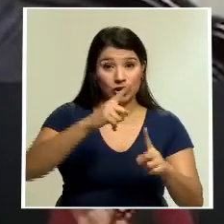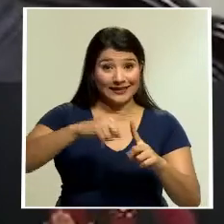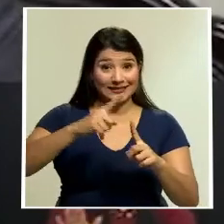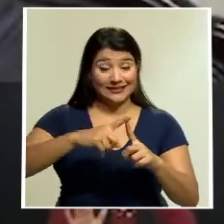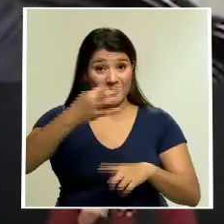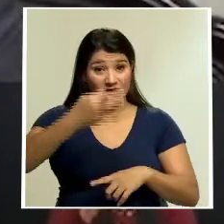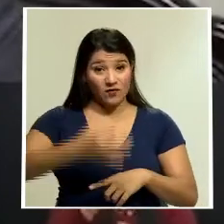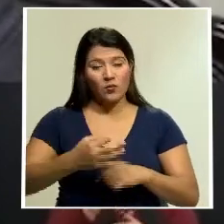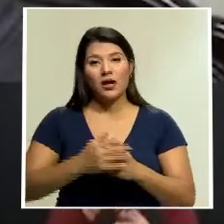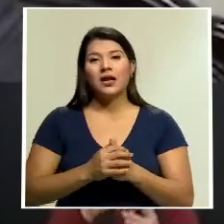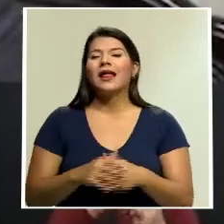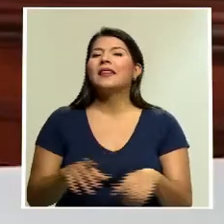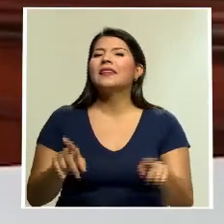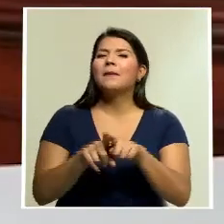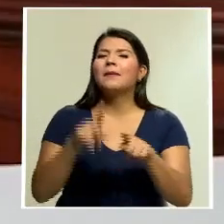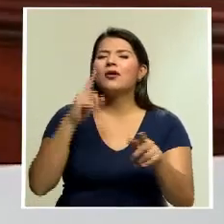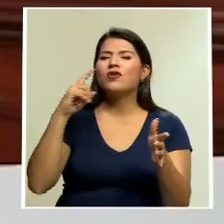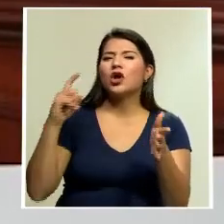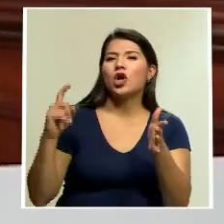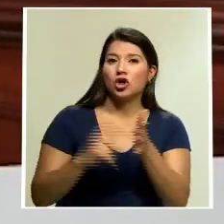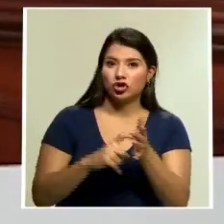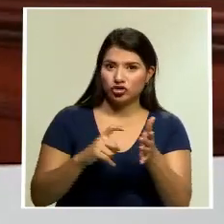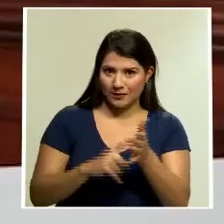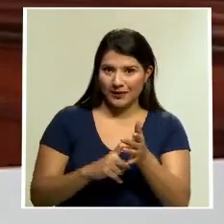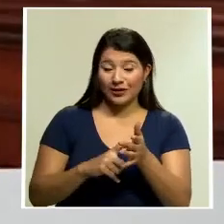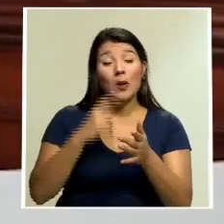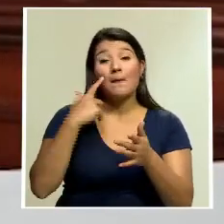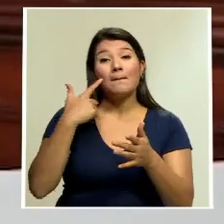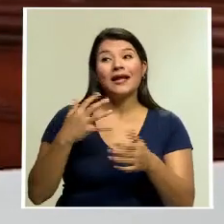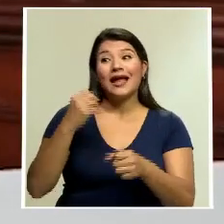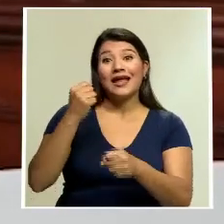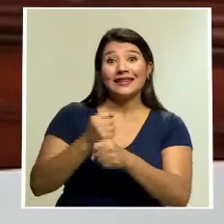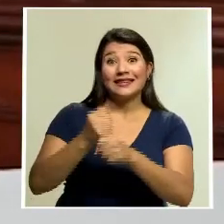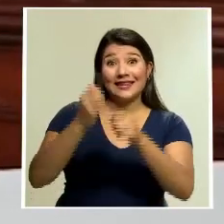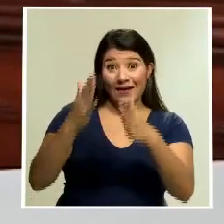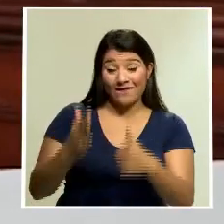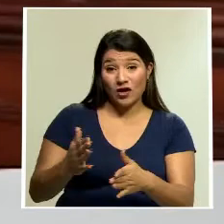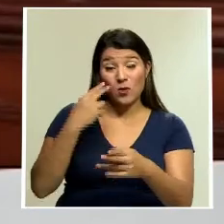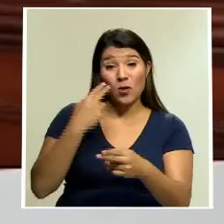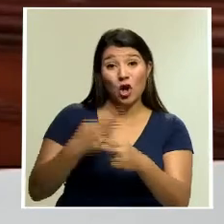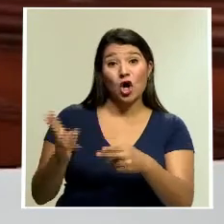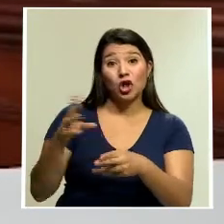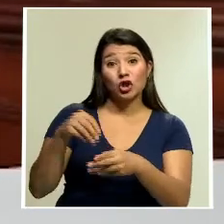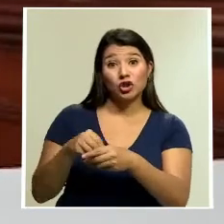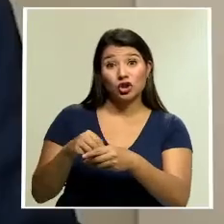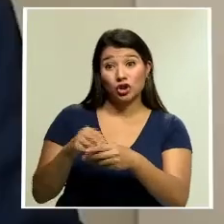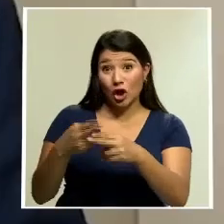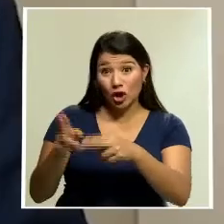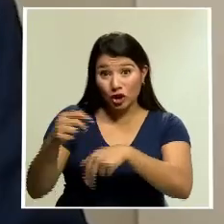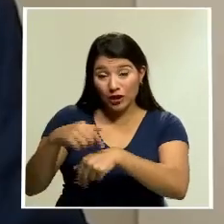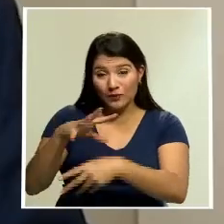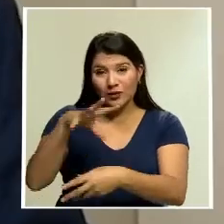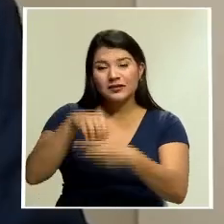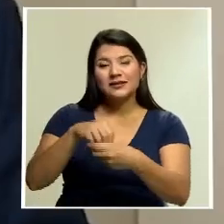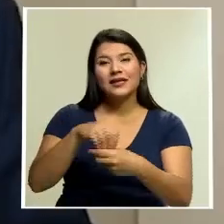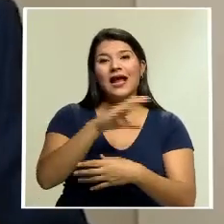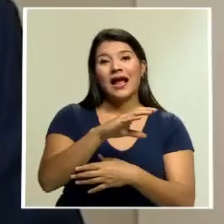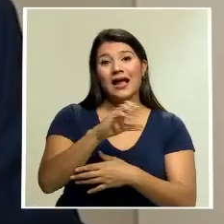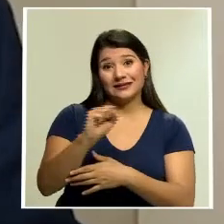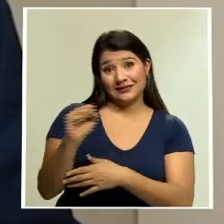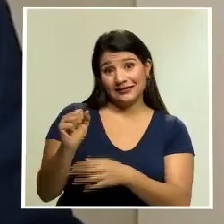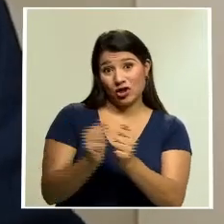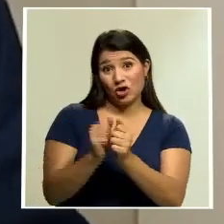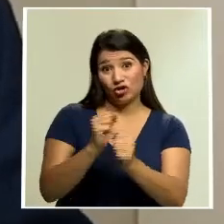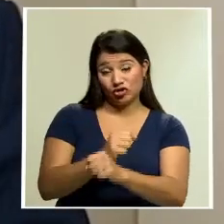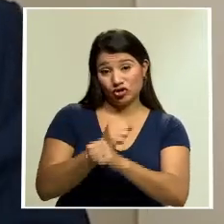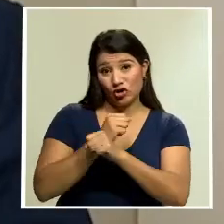y facilidades para la inclusión de los trabajadores temporales y de la economía colaborativa en la Caja Costarricense de Seguro Social, como